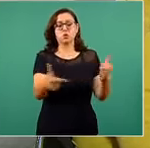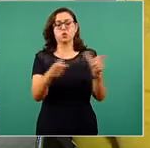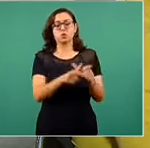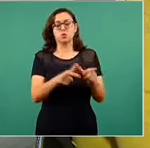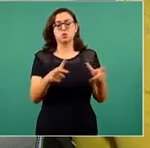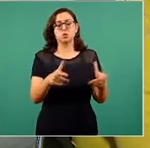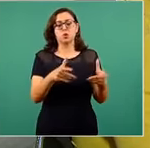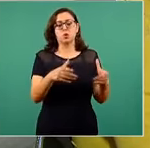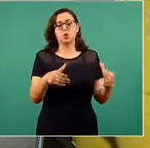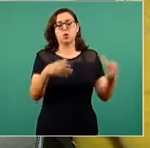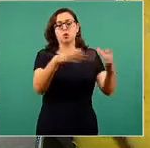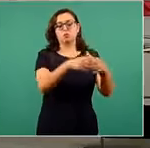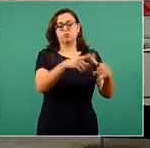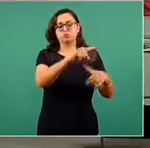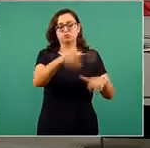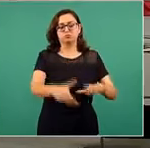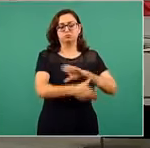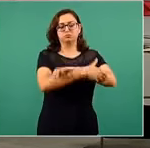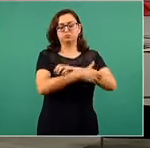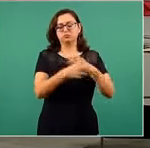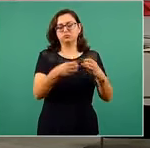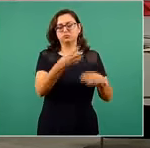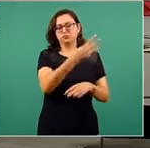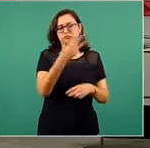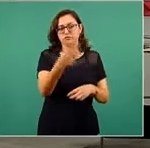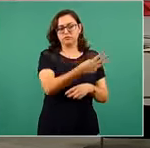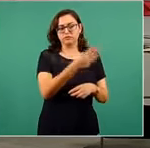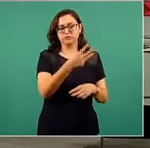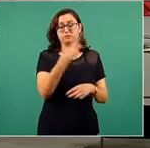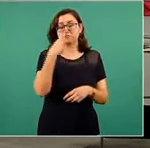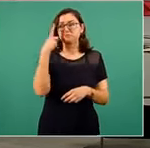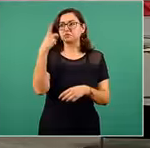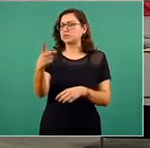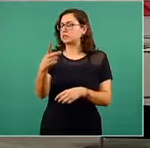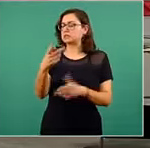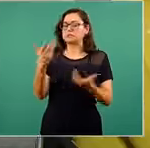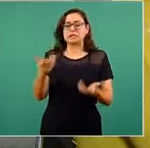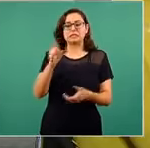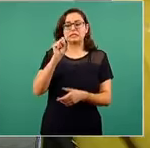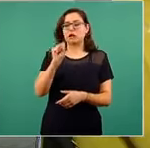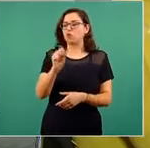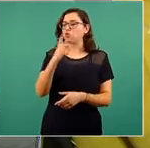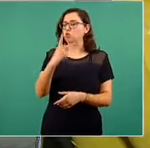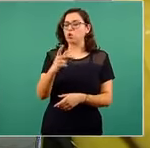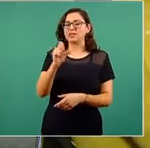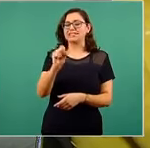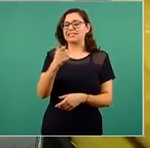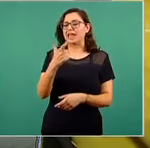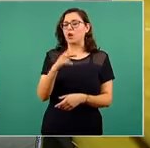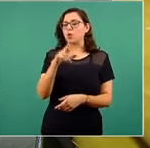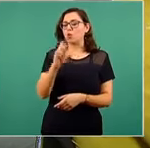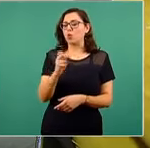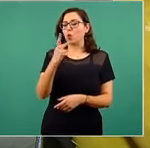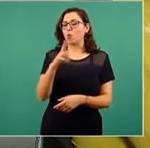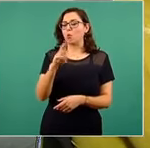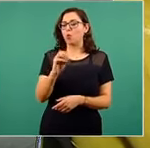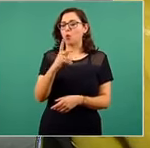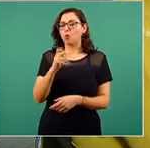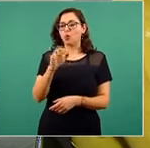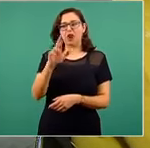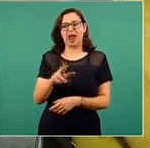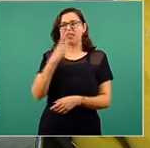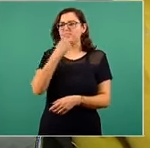Popular. ¿Van a ustedes a modificar la estrategia que tenían de universalización o qué es lo que van a